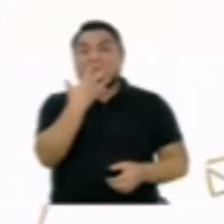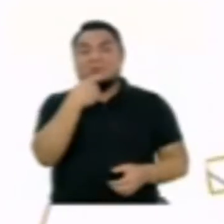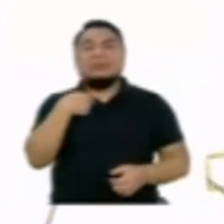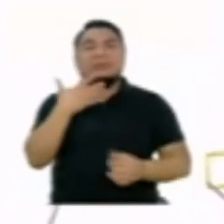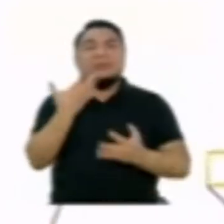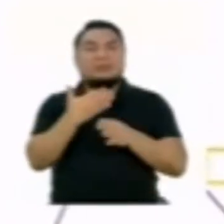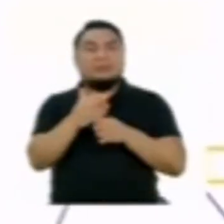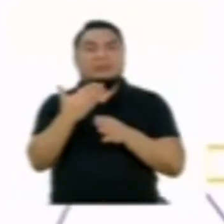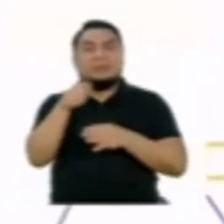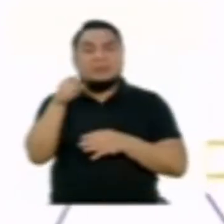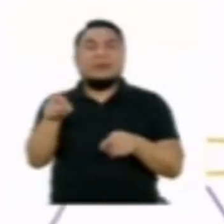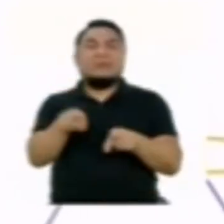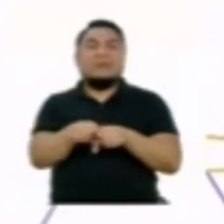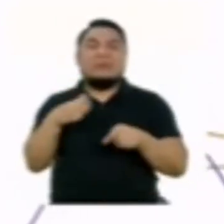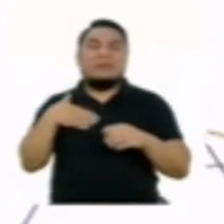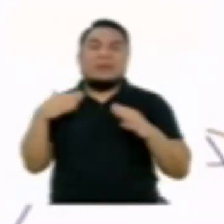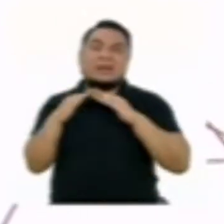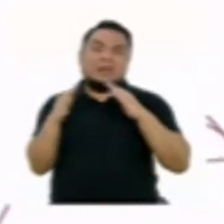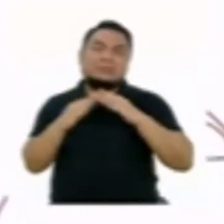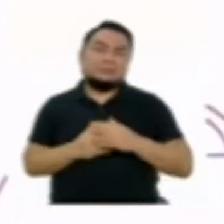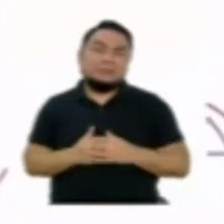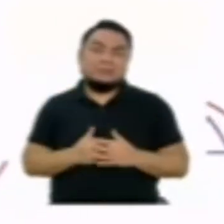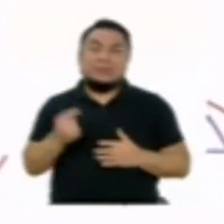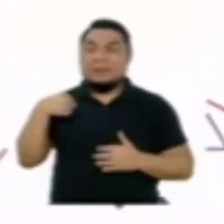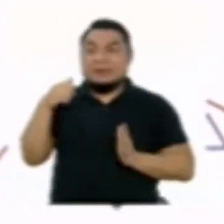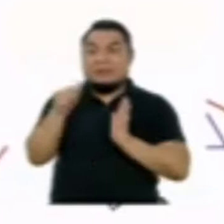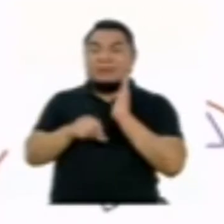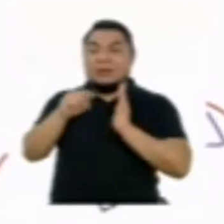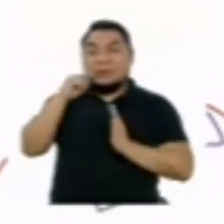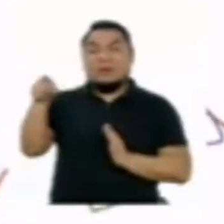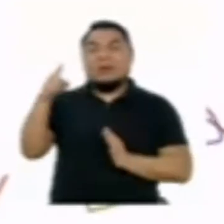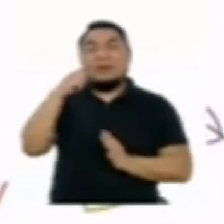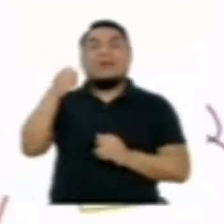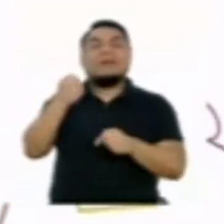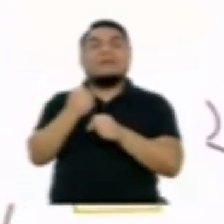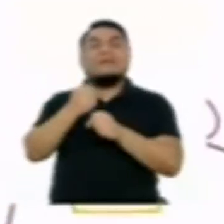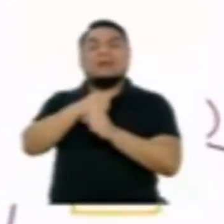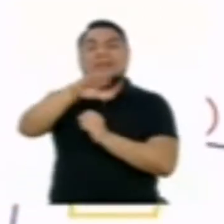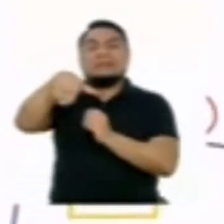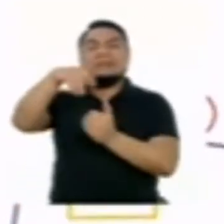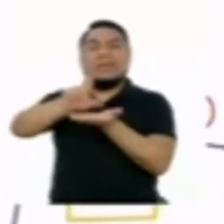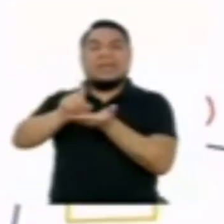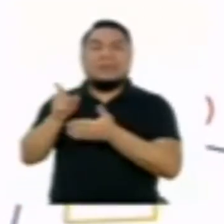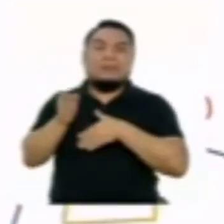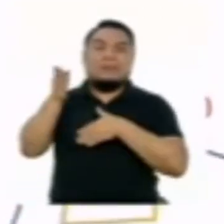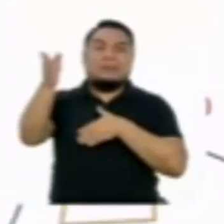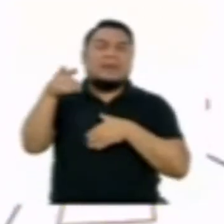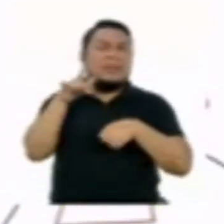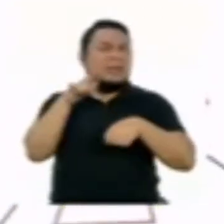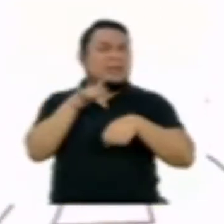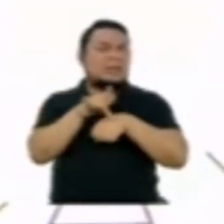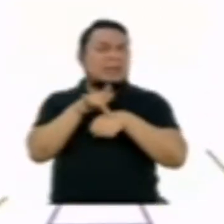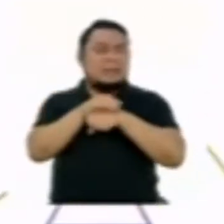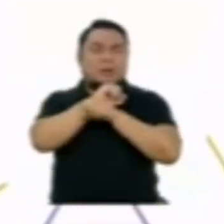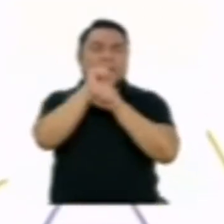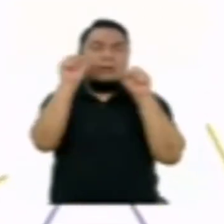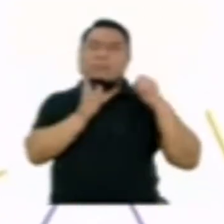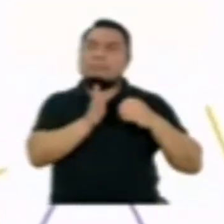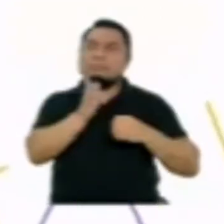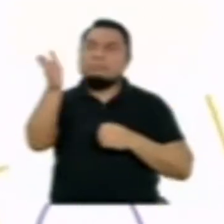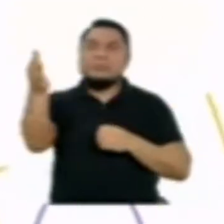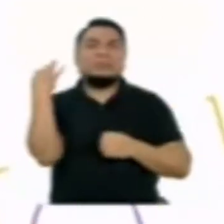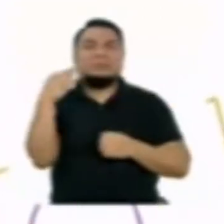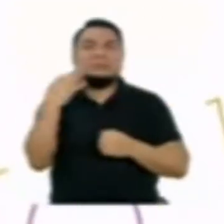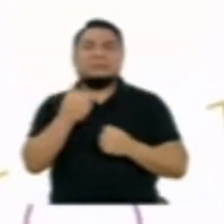quería compartir que algo así pasa en mi casa. Mi hermano trabaja en el centro de Lima y a pesar de que sale recontra temprano, siempre